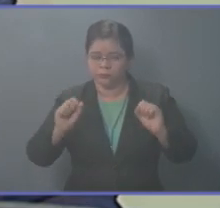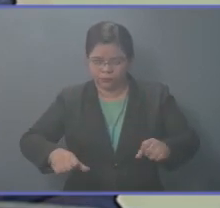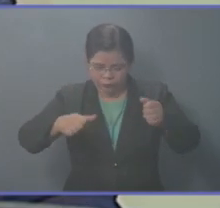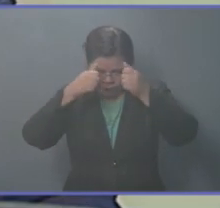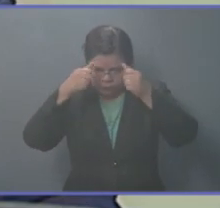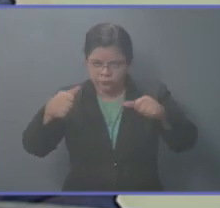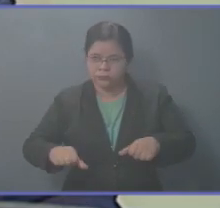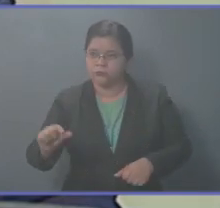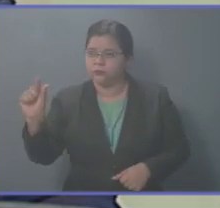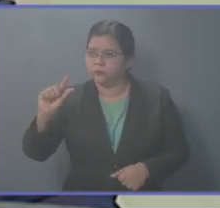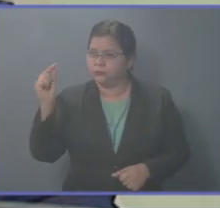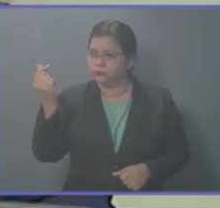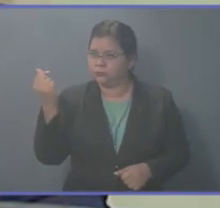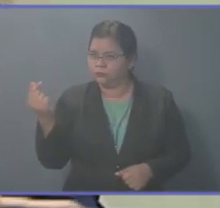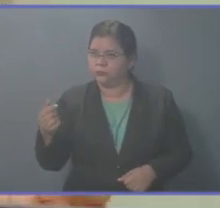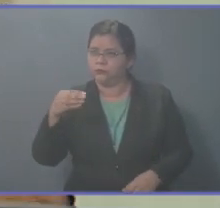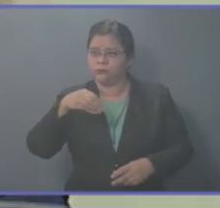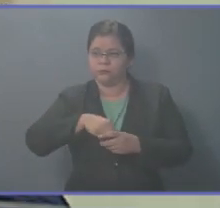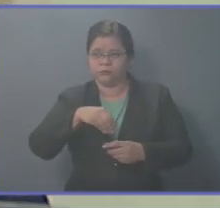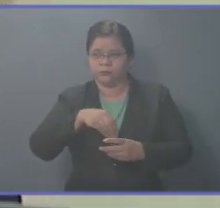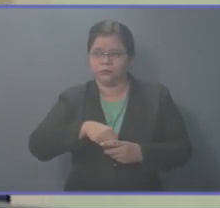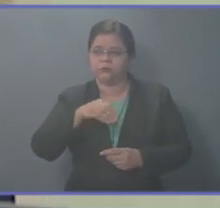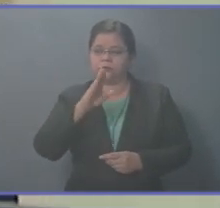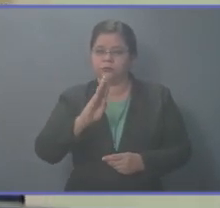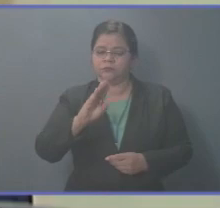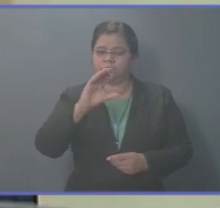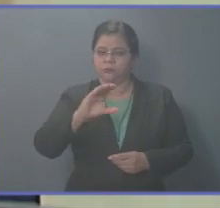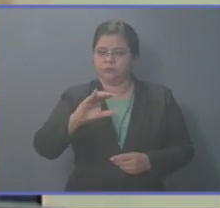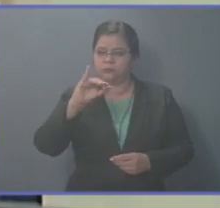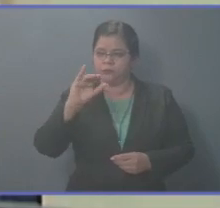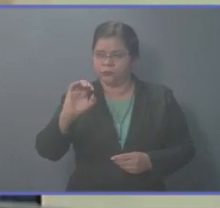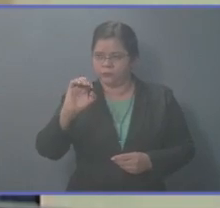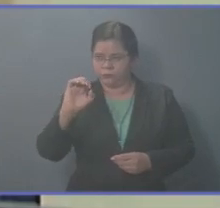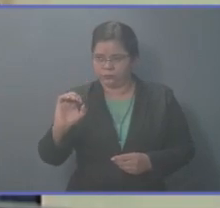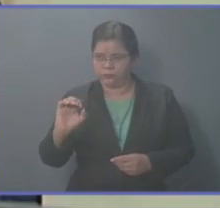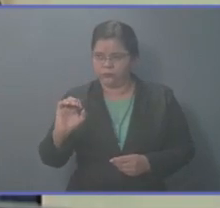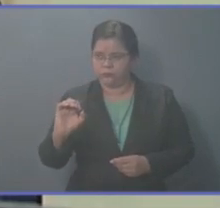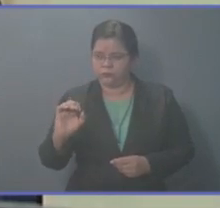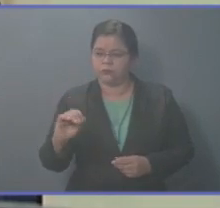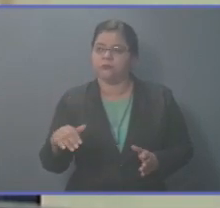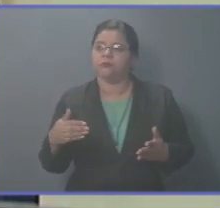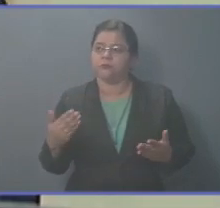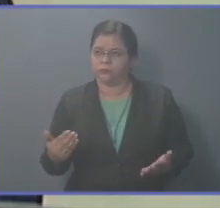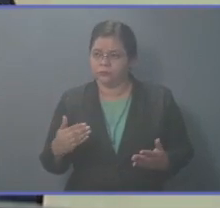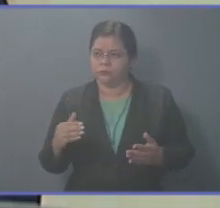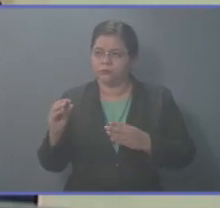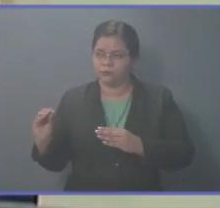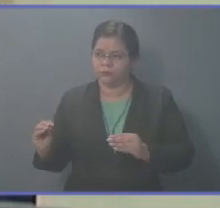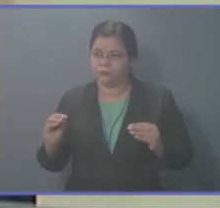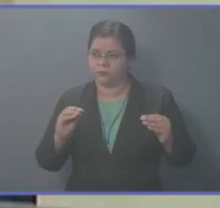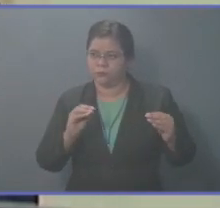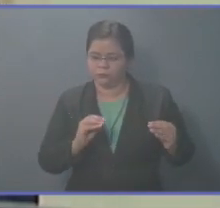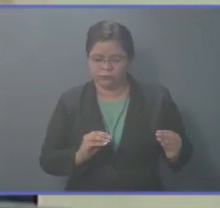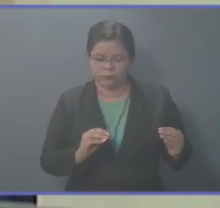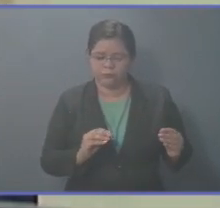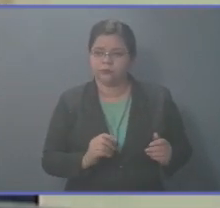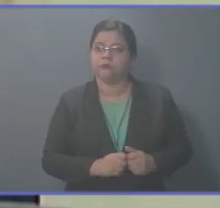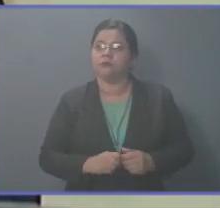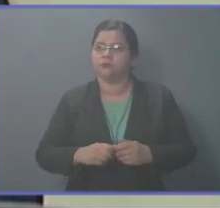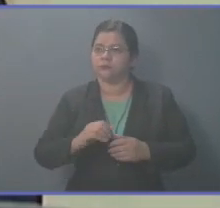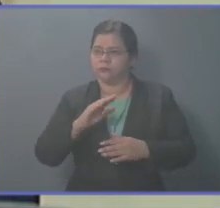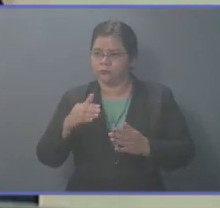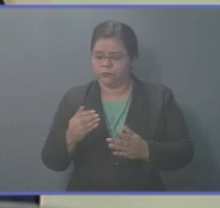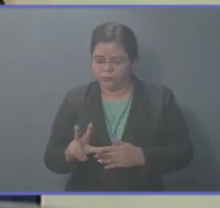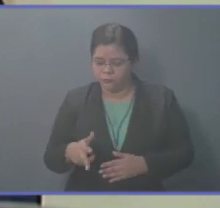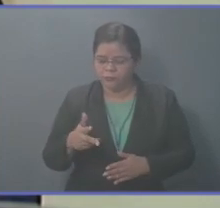el préstamo con el Banco Centroamericano de Integración Económica para la implementación de la